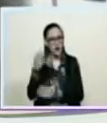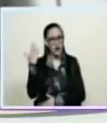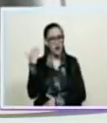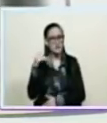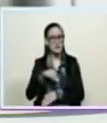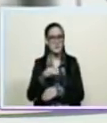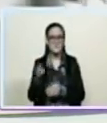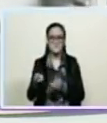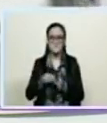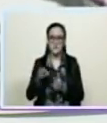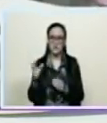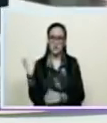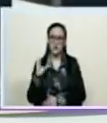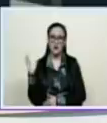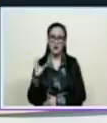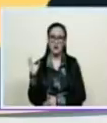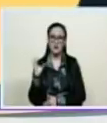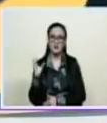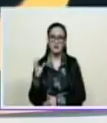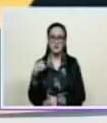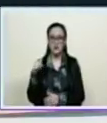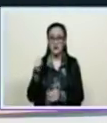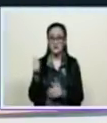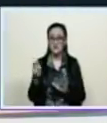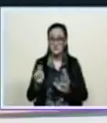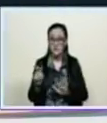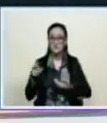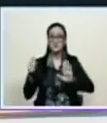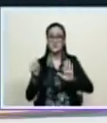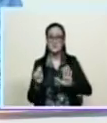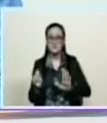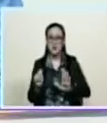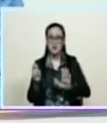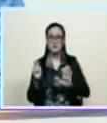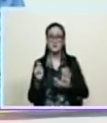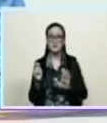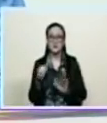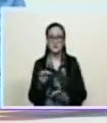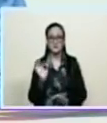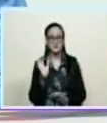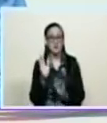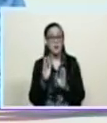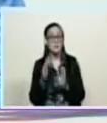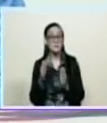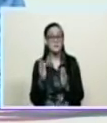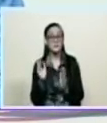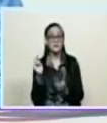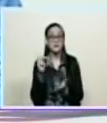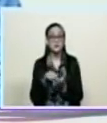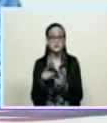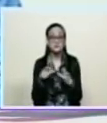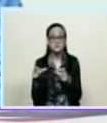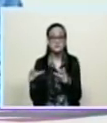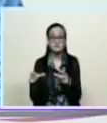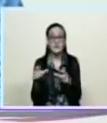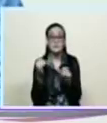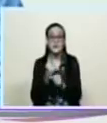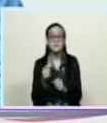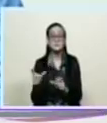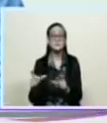de ahorro del Metro de Caracas. Cada 6 meses estaba como un clavel en la puerta retirando mi cheque.